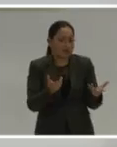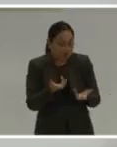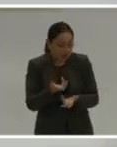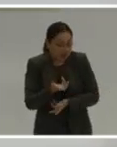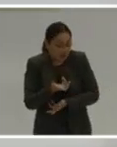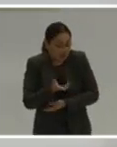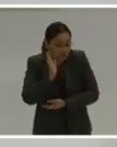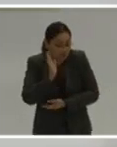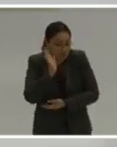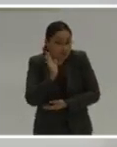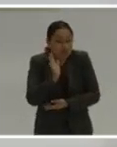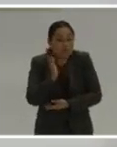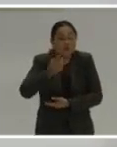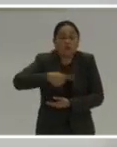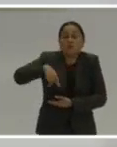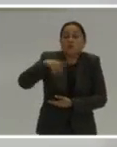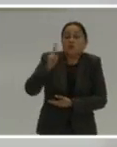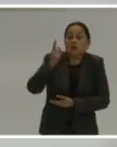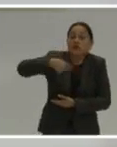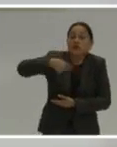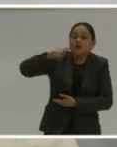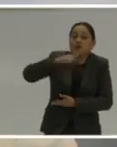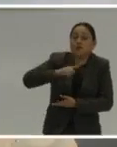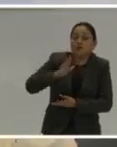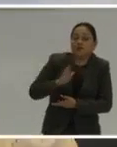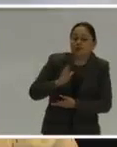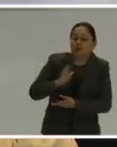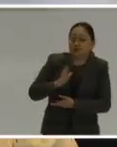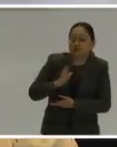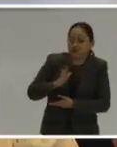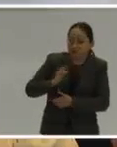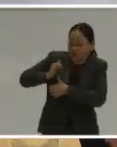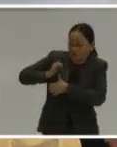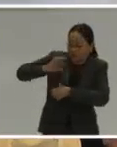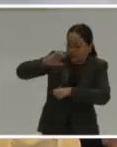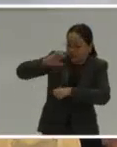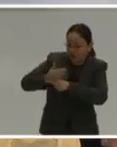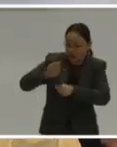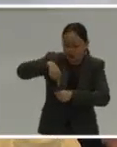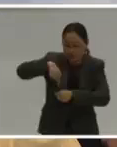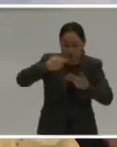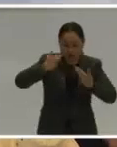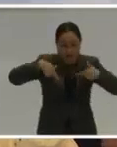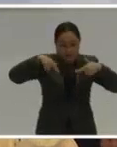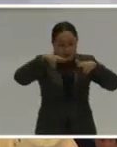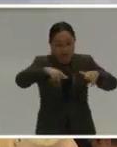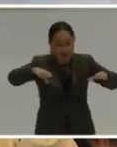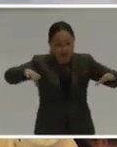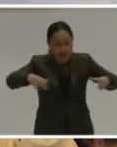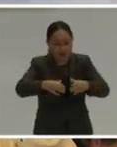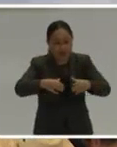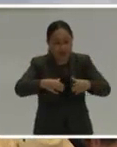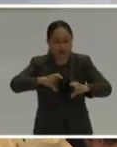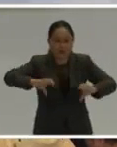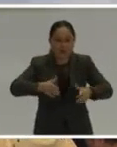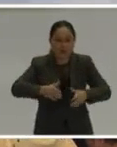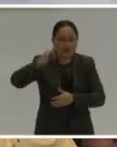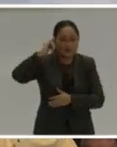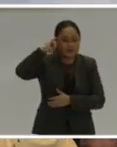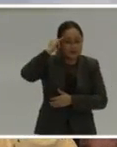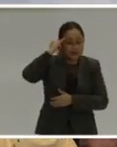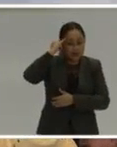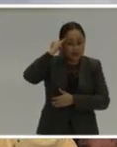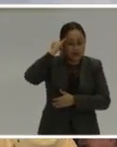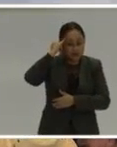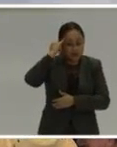Pero nosotros como autoridades y frente a esta realidad de los pueblos indígenas, apoyamos, porque está